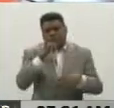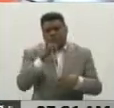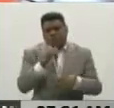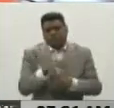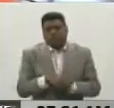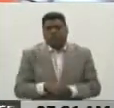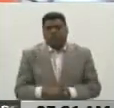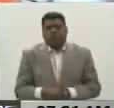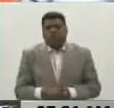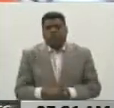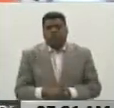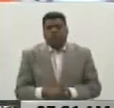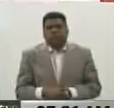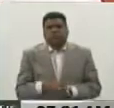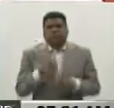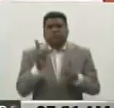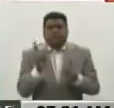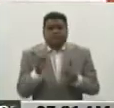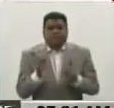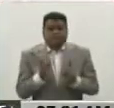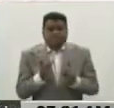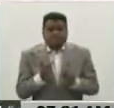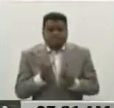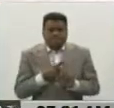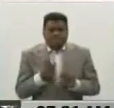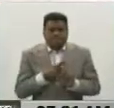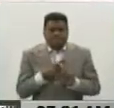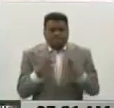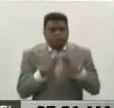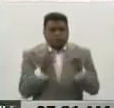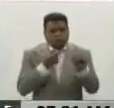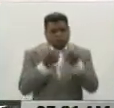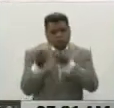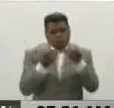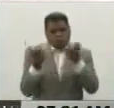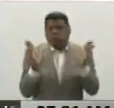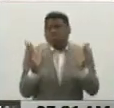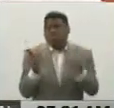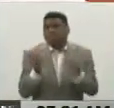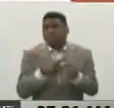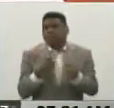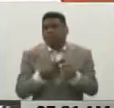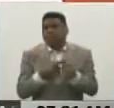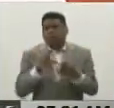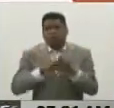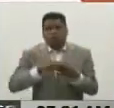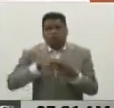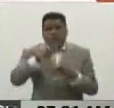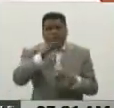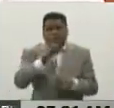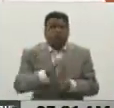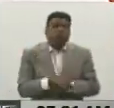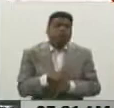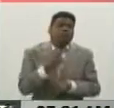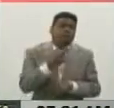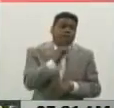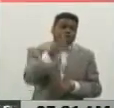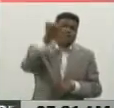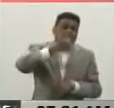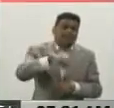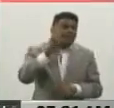elemento emancipador, ciertamente. Uh-huh. Pero así como puede hacer, digamos, mucho bien, puede hacer mucho daño. Claro, se miente muchísimo.